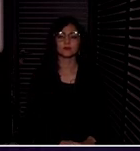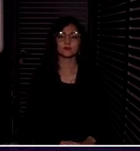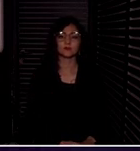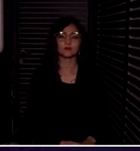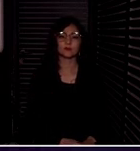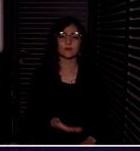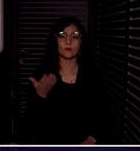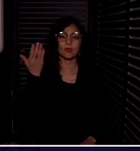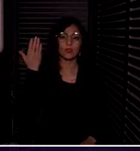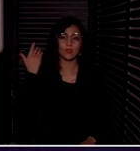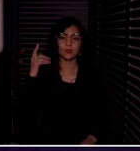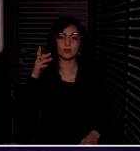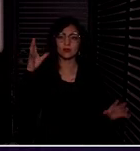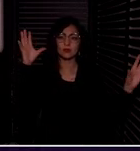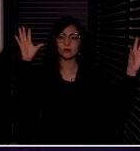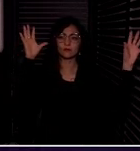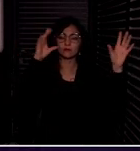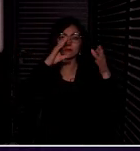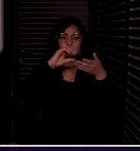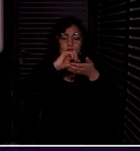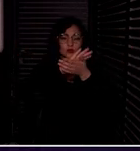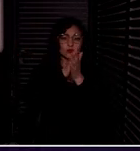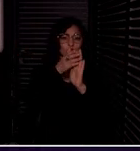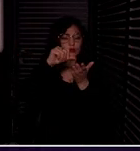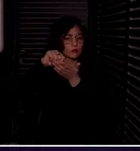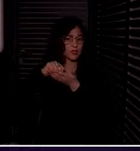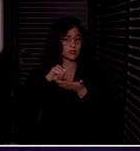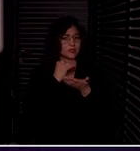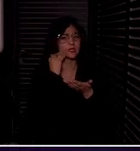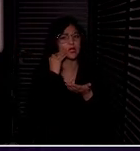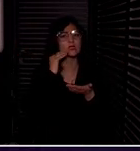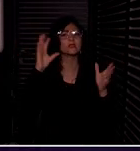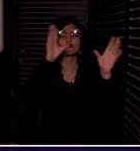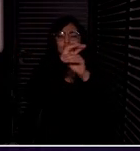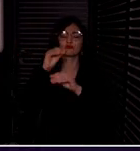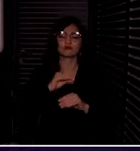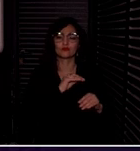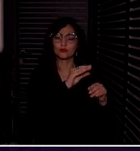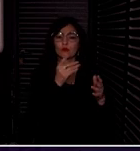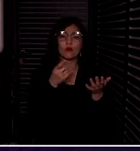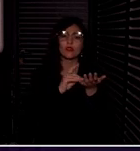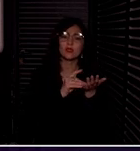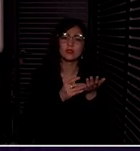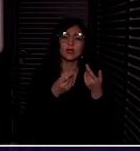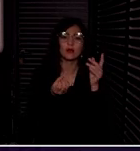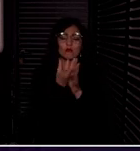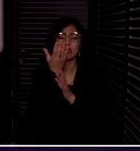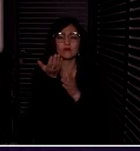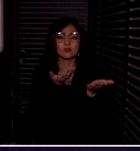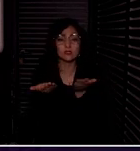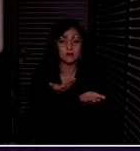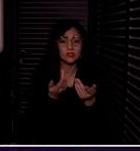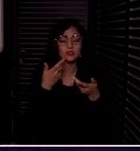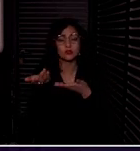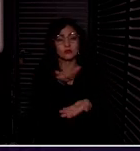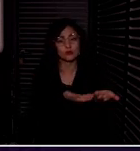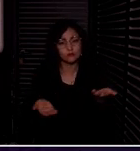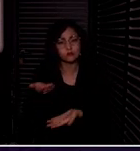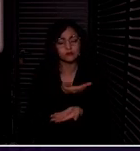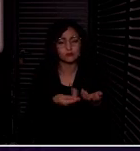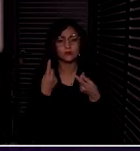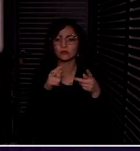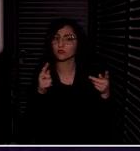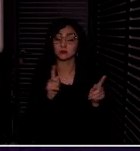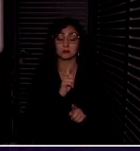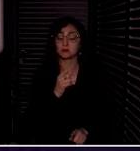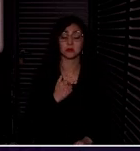digital en la mayoría de los países. España fue uno de los primeros después de Inglaterra. La promesa de nuevos servicios, de interacción, de democracia, nunca se llevó a